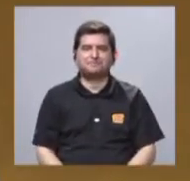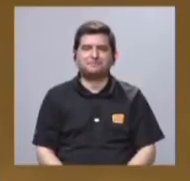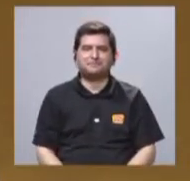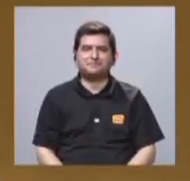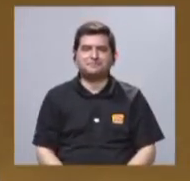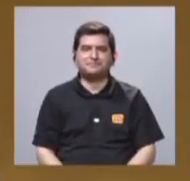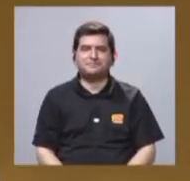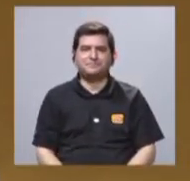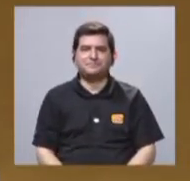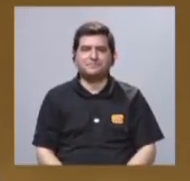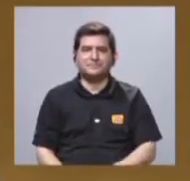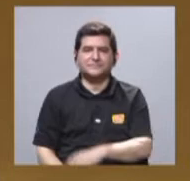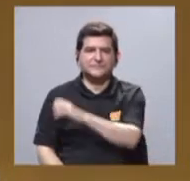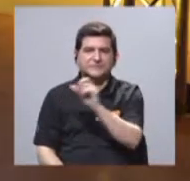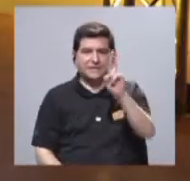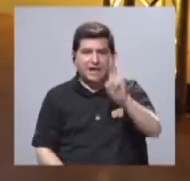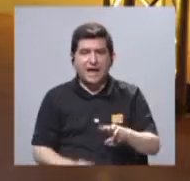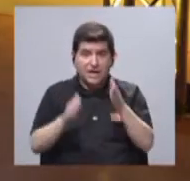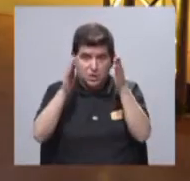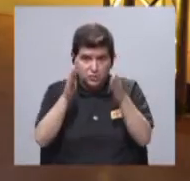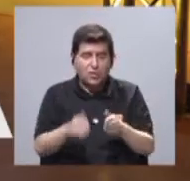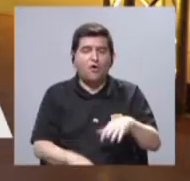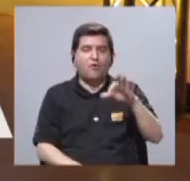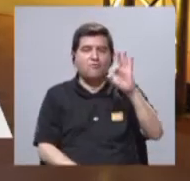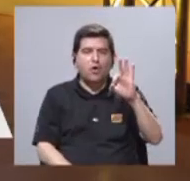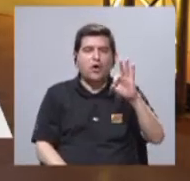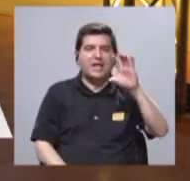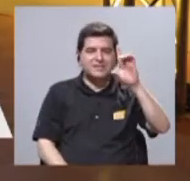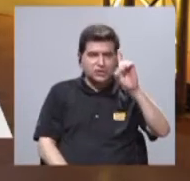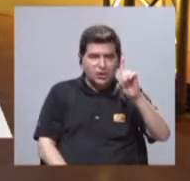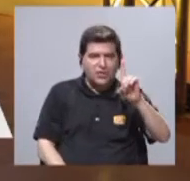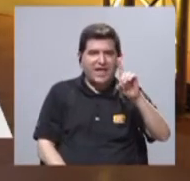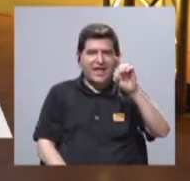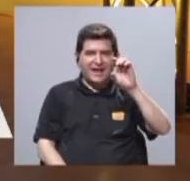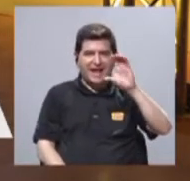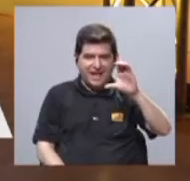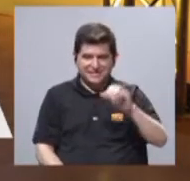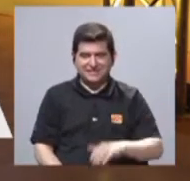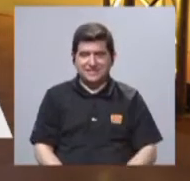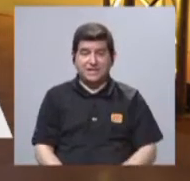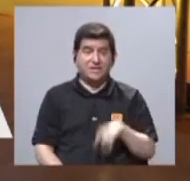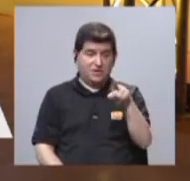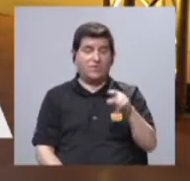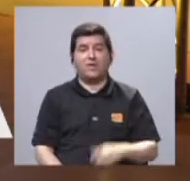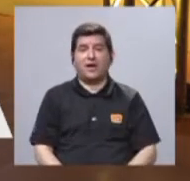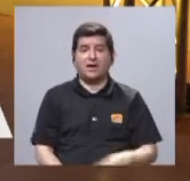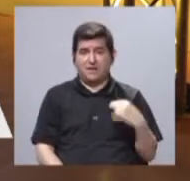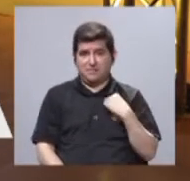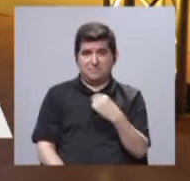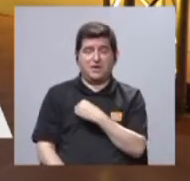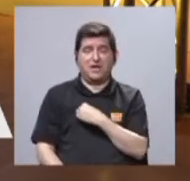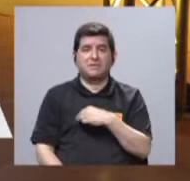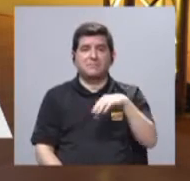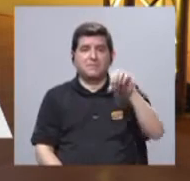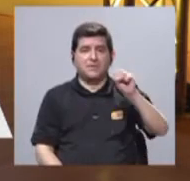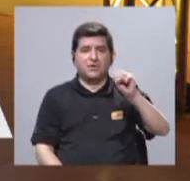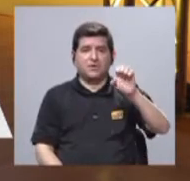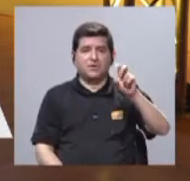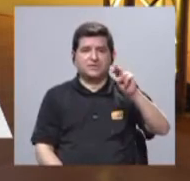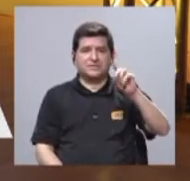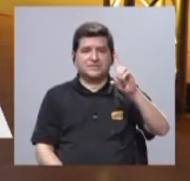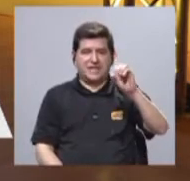de manera que el costarricense Florencio del Castillo